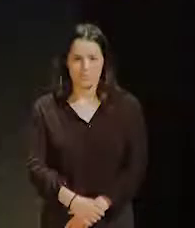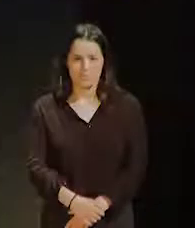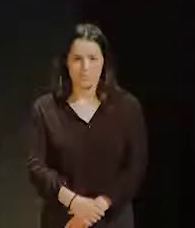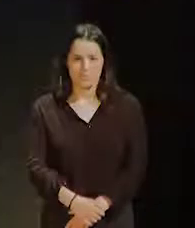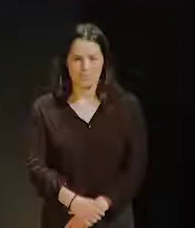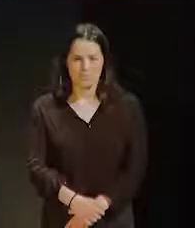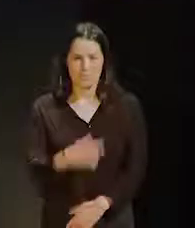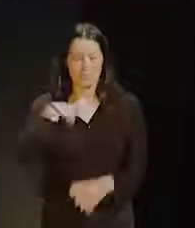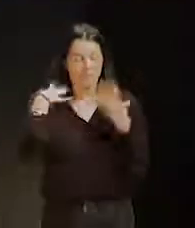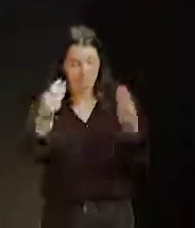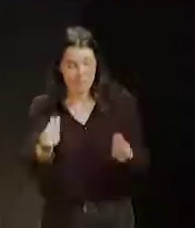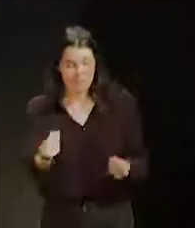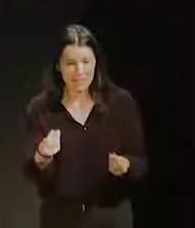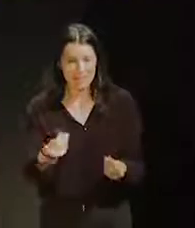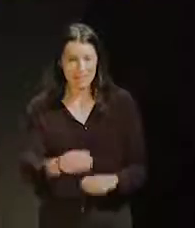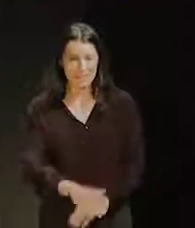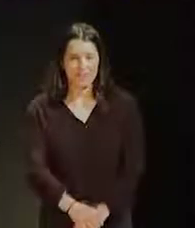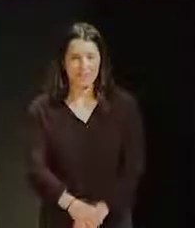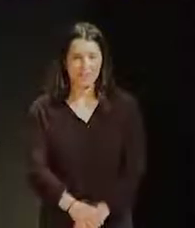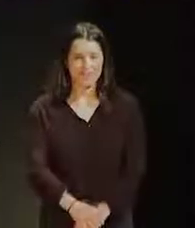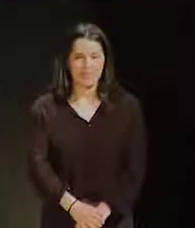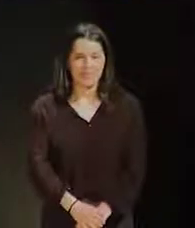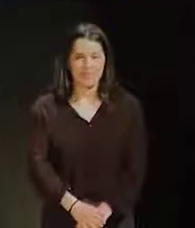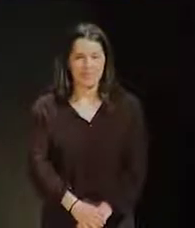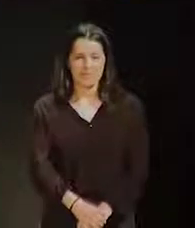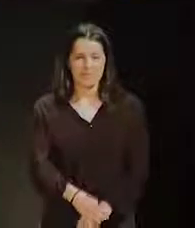¿a veces tendría lo que es la pregunta?